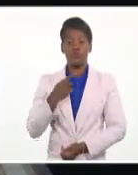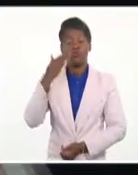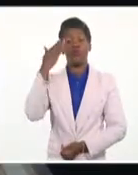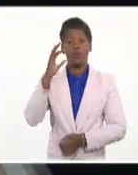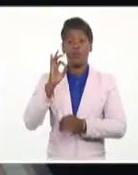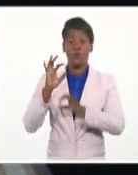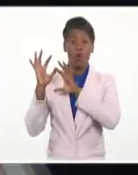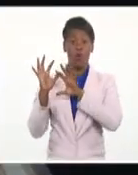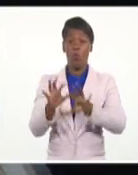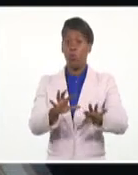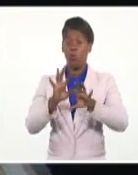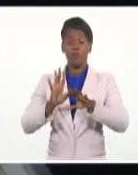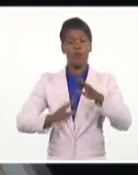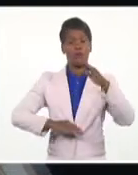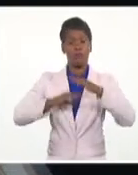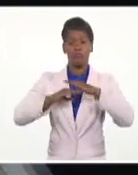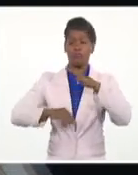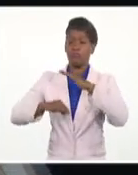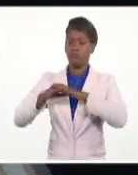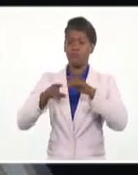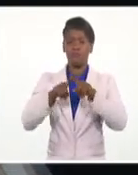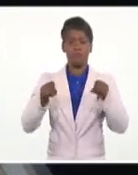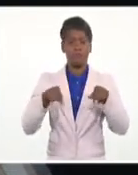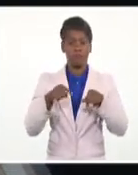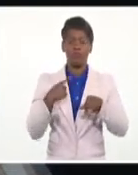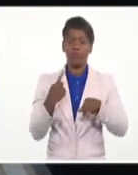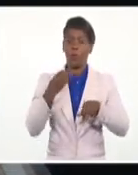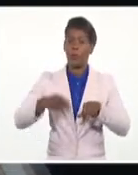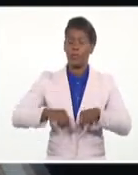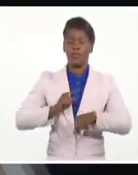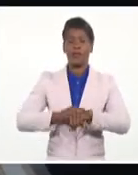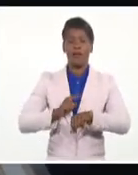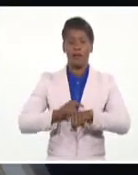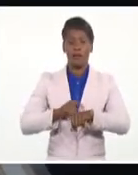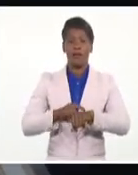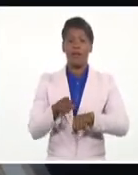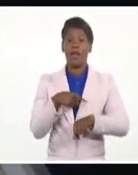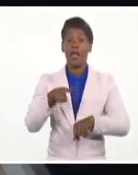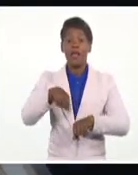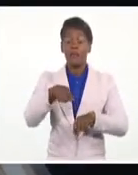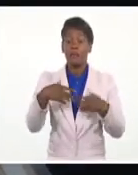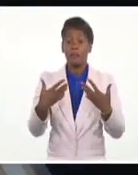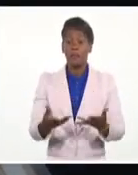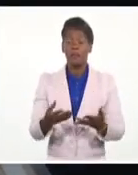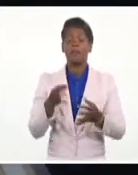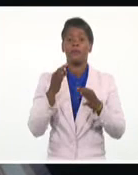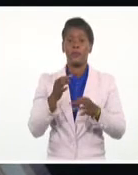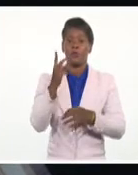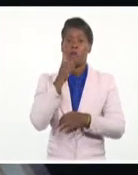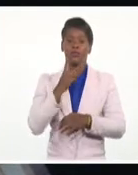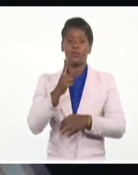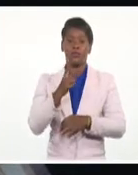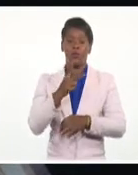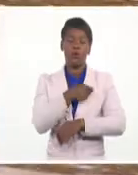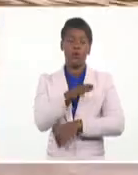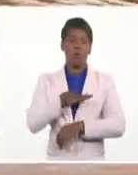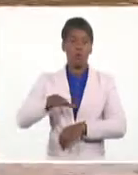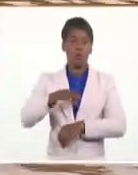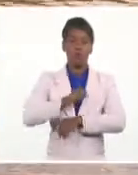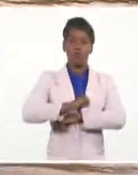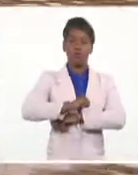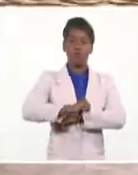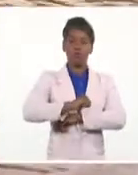de 173 millones de metros cúbicos de agua, los cuales están en disponibilidad para abastecer, para servir